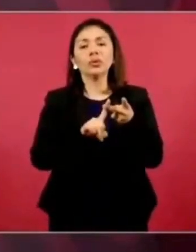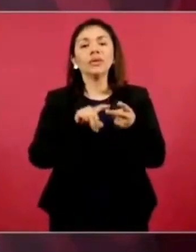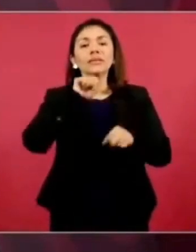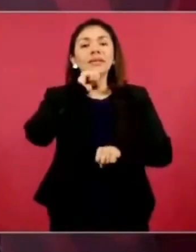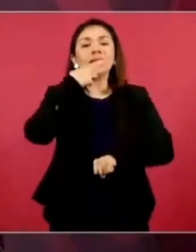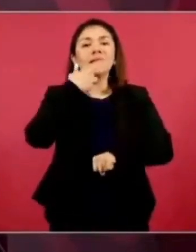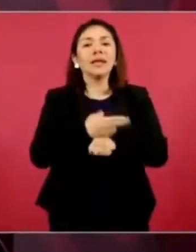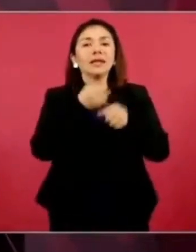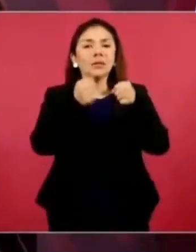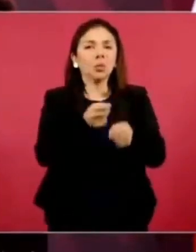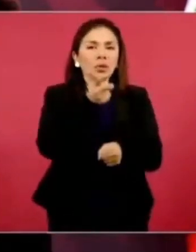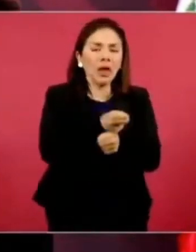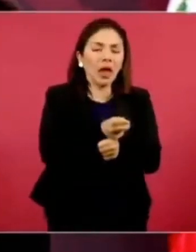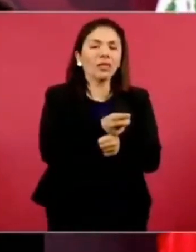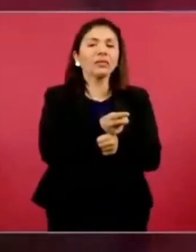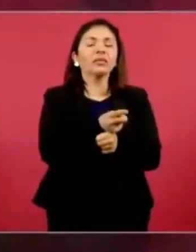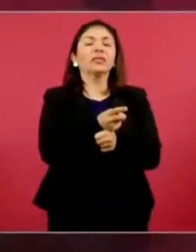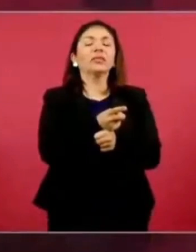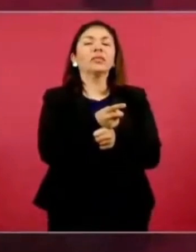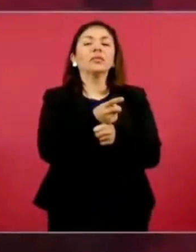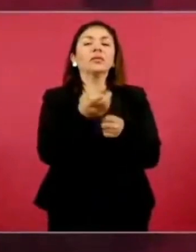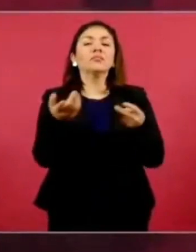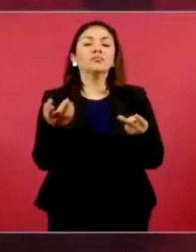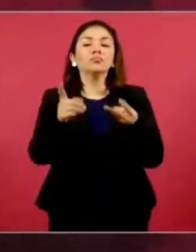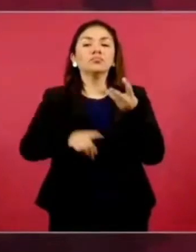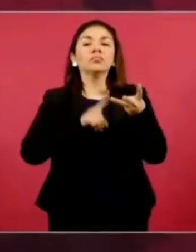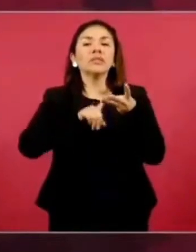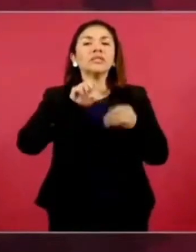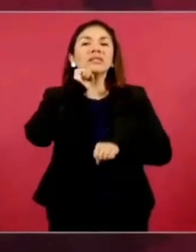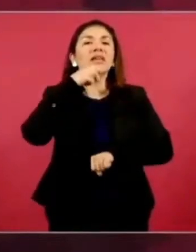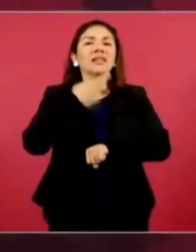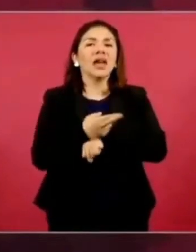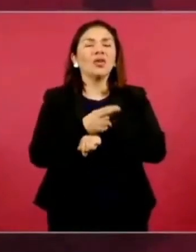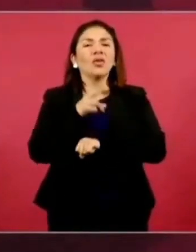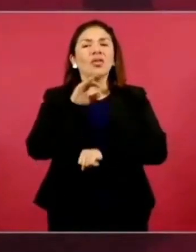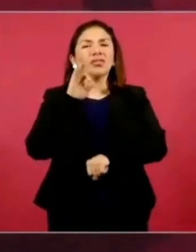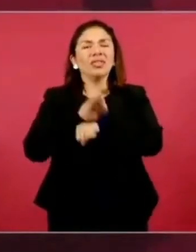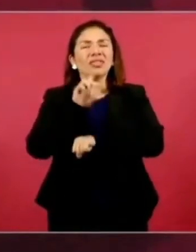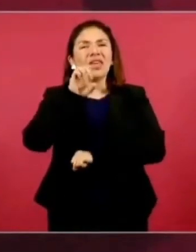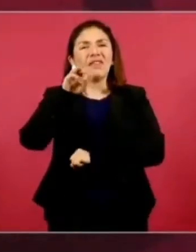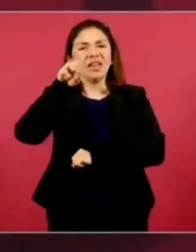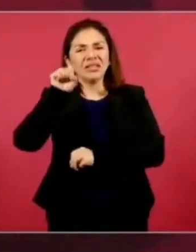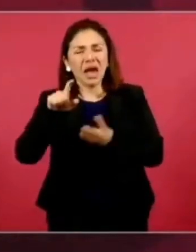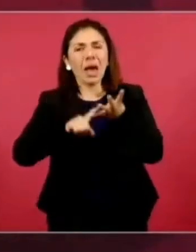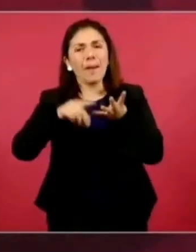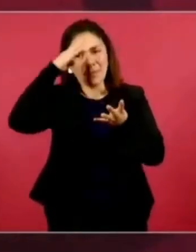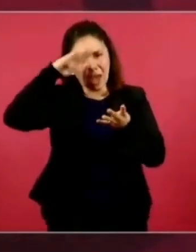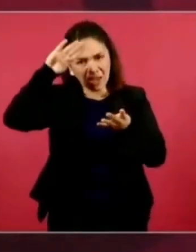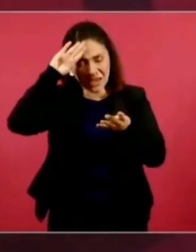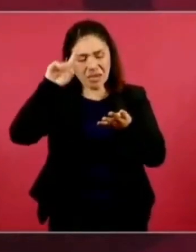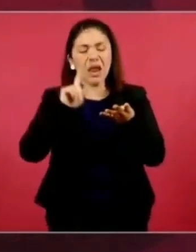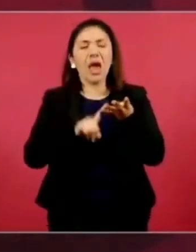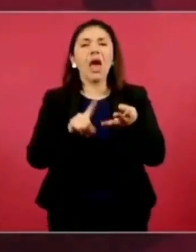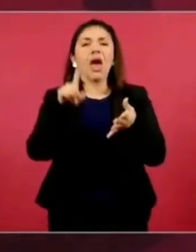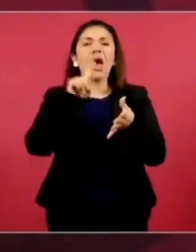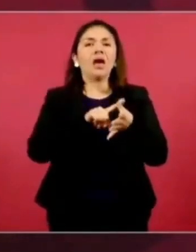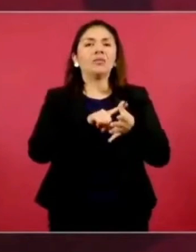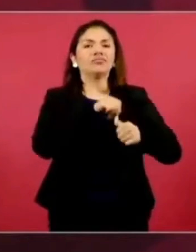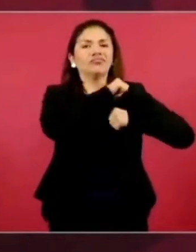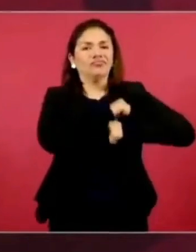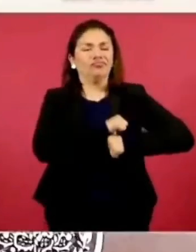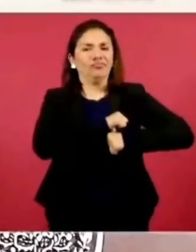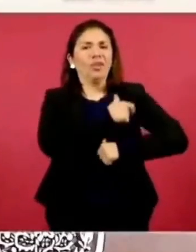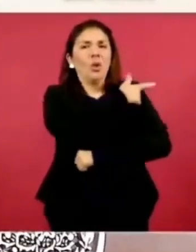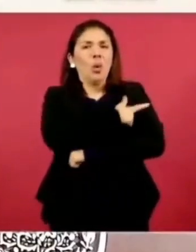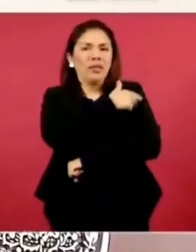de Seguridad Pública, el secretario de la Defensa, el secretario de Marina, el comandante de la